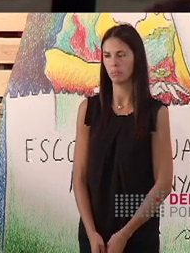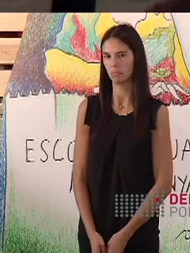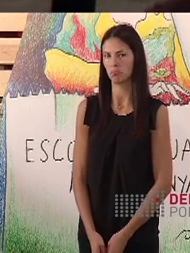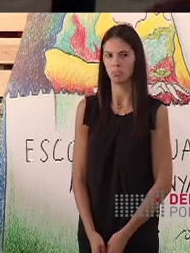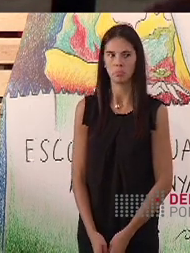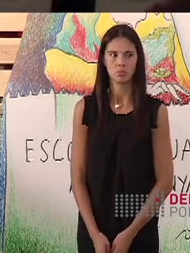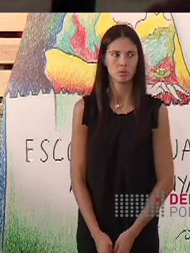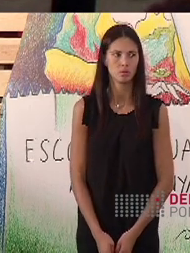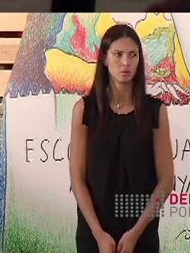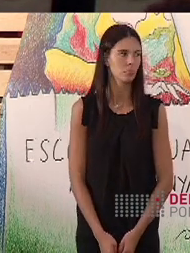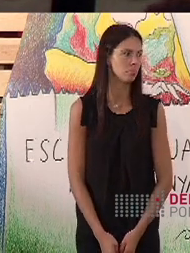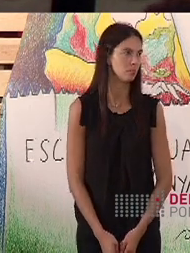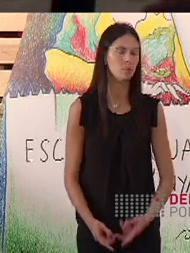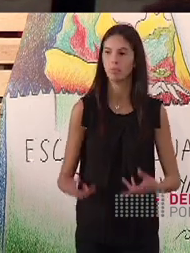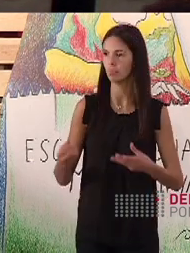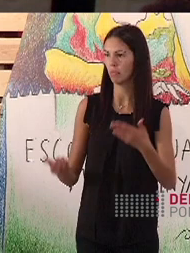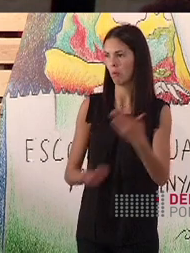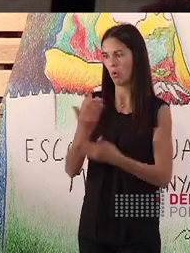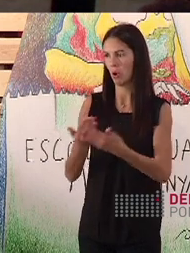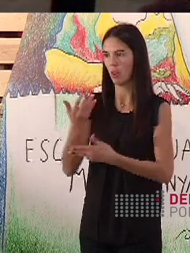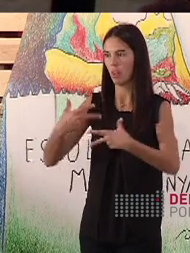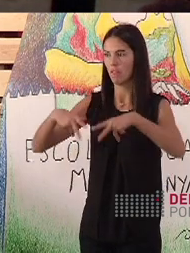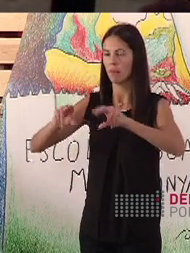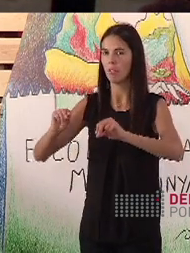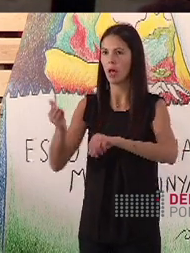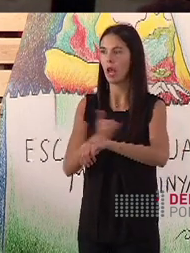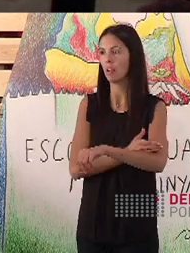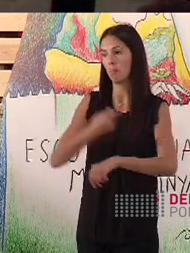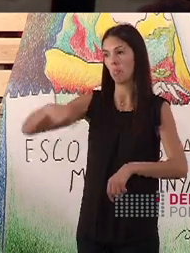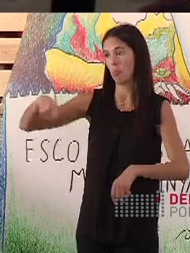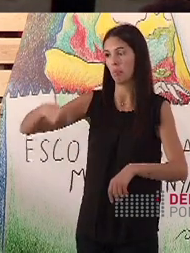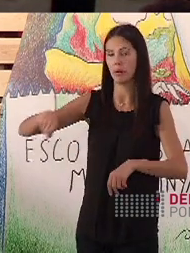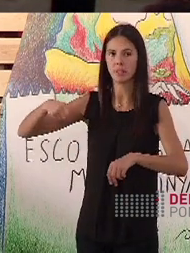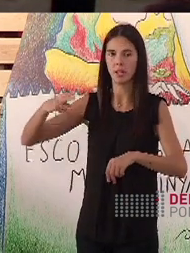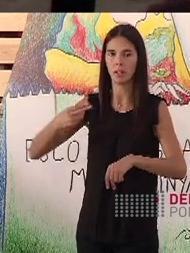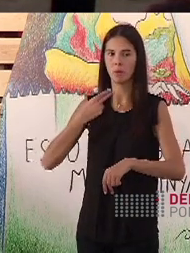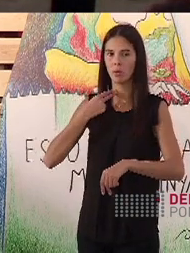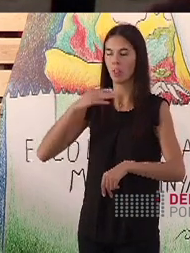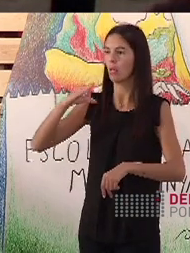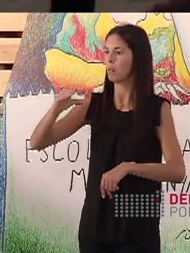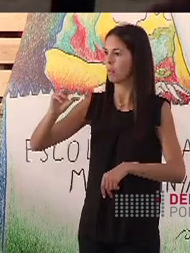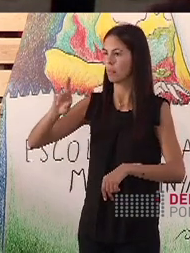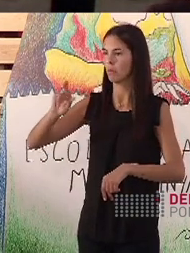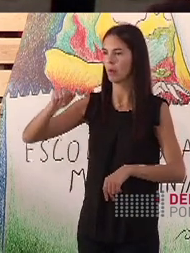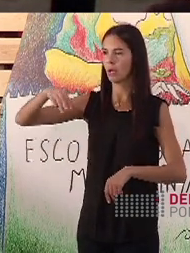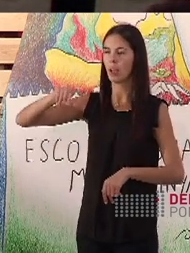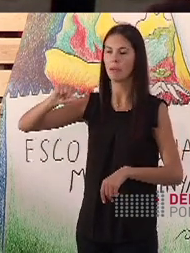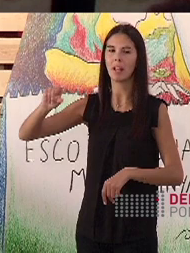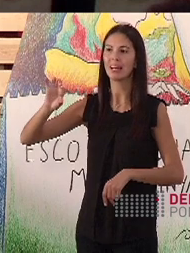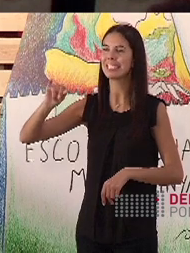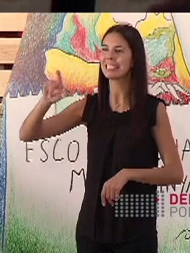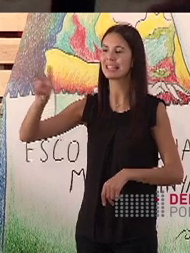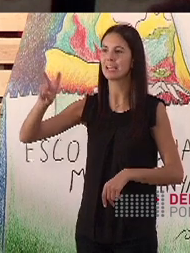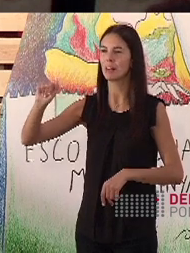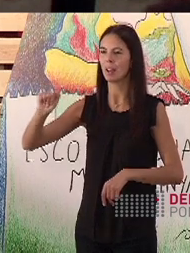E antes de proceder á clausura da xornada, por parte da presidenta da Deputación, de Carmela Silva, queremos proporlle a